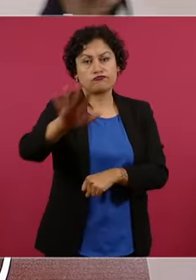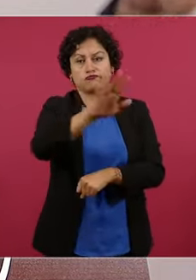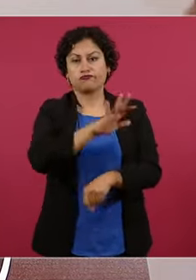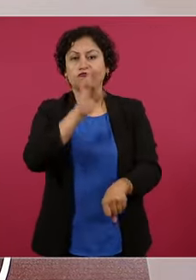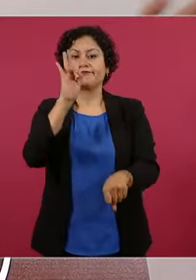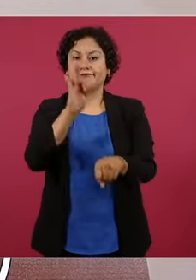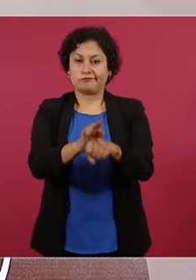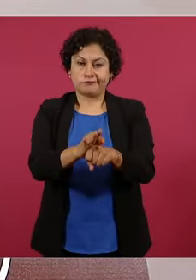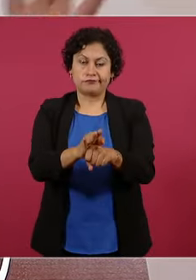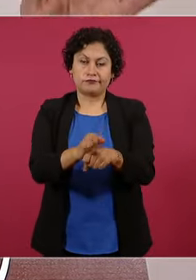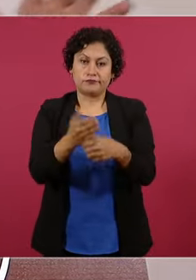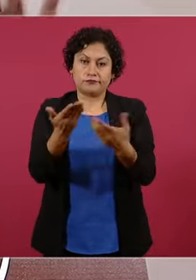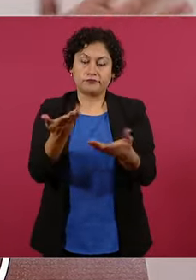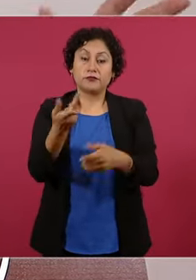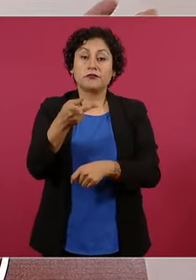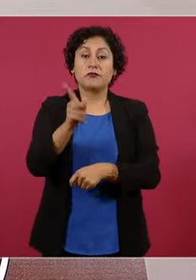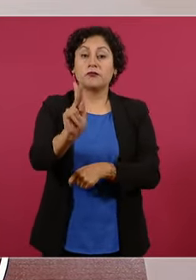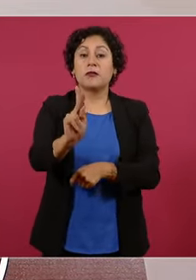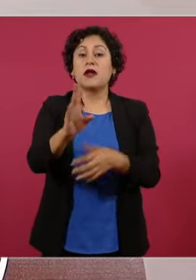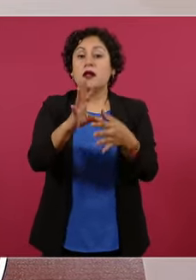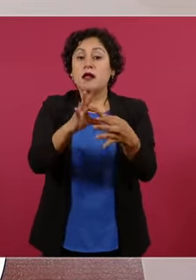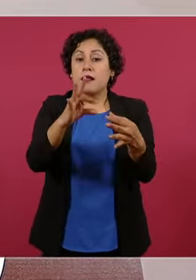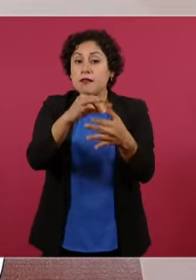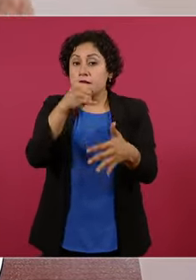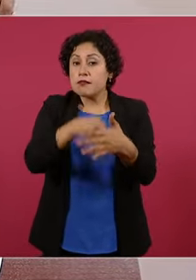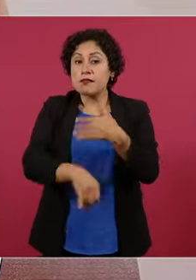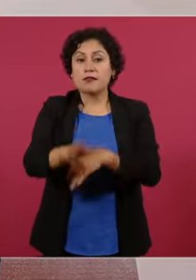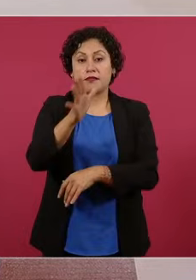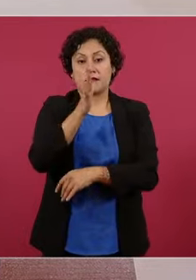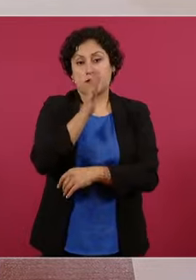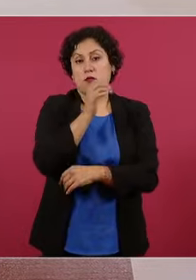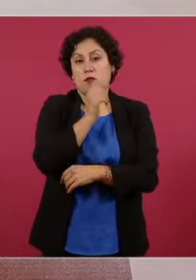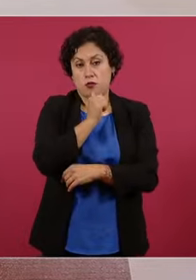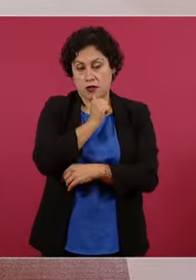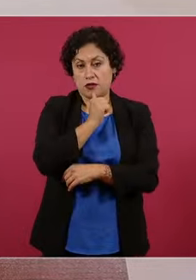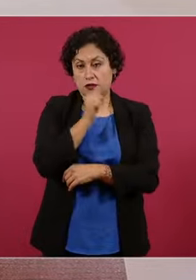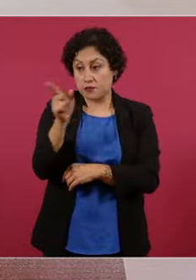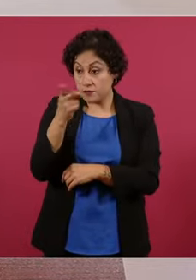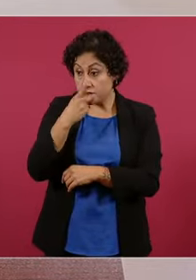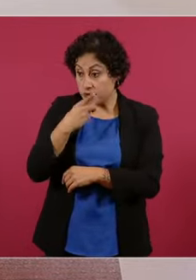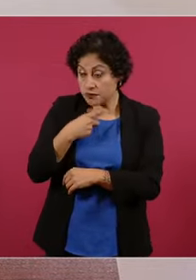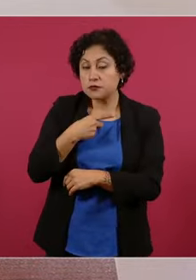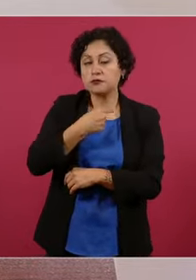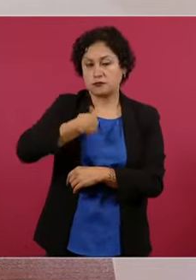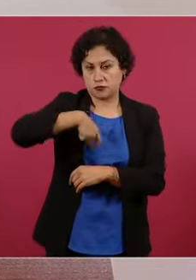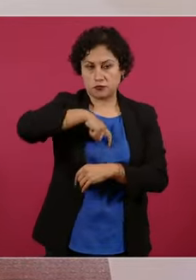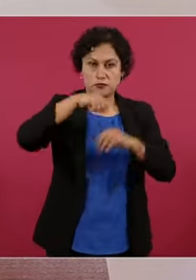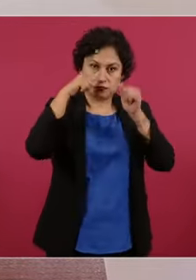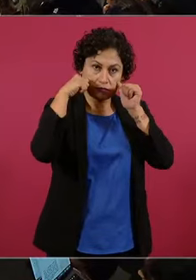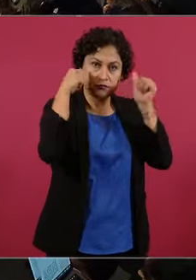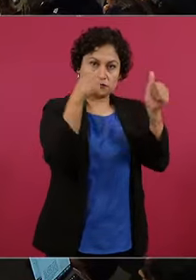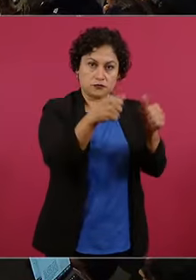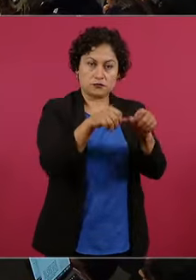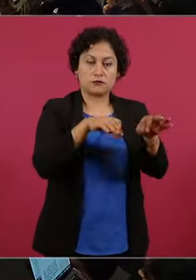Pero no podemos hablar más. Vamos a tomar en cuenta lo que estás planteando.